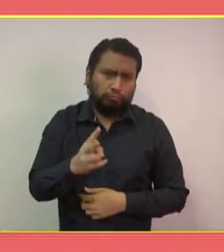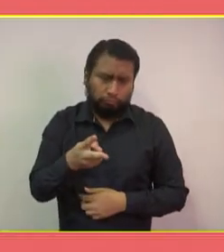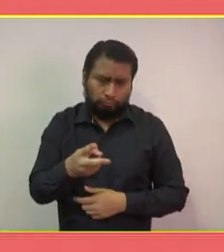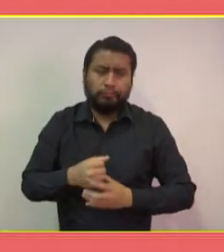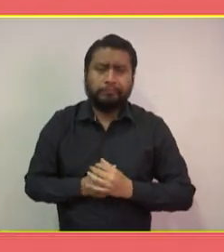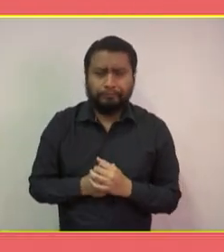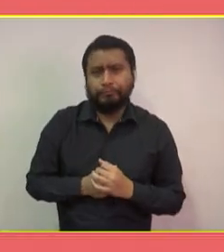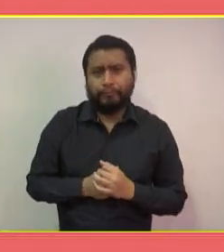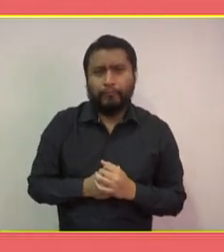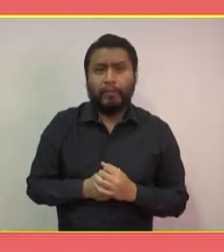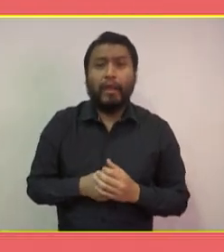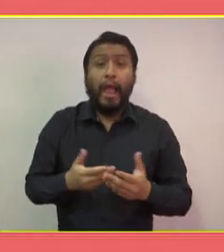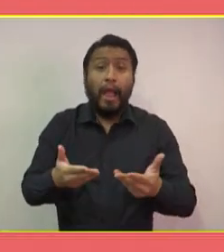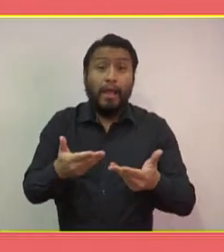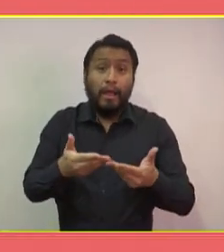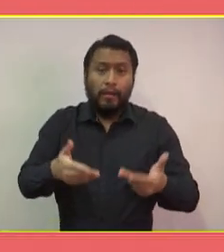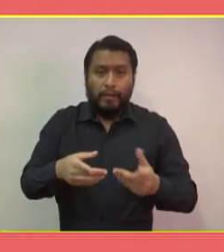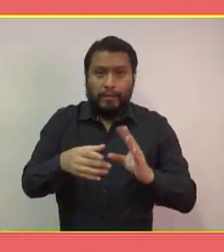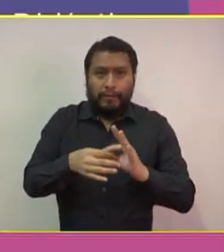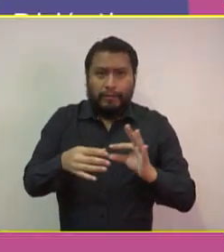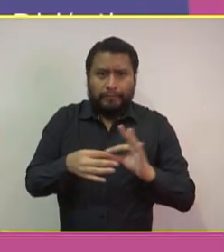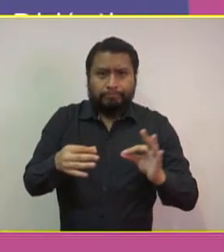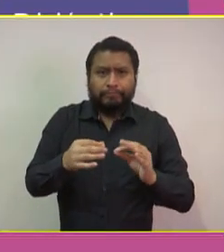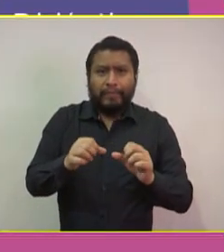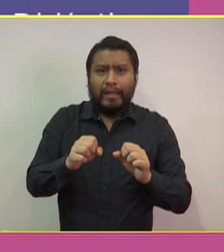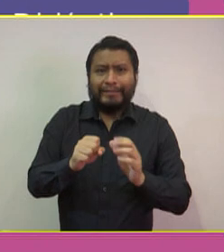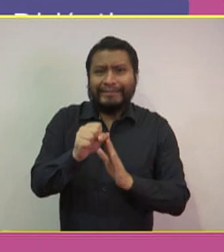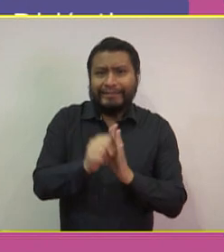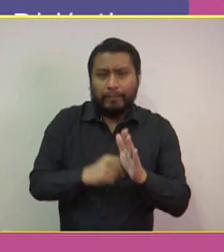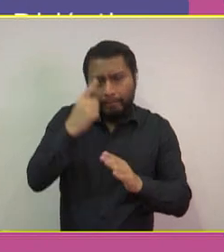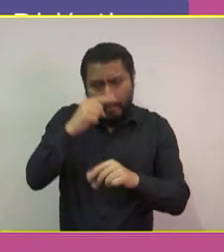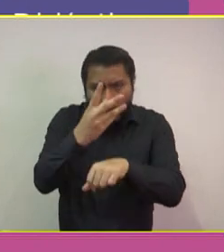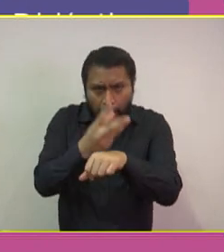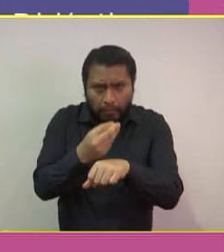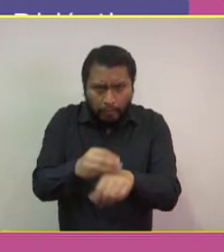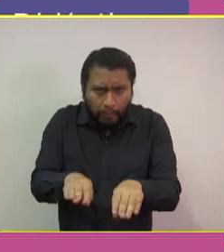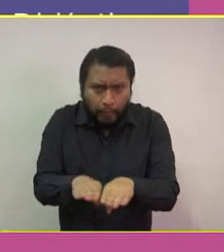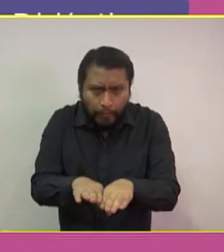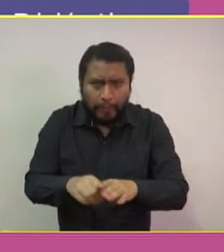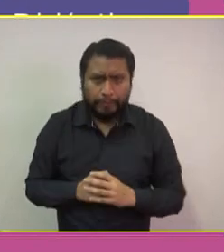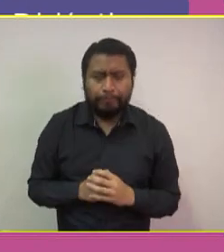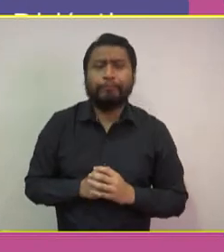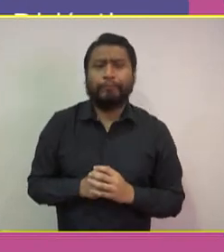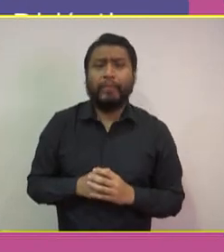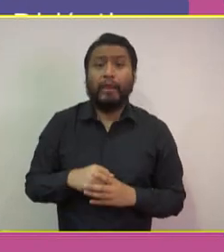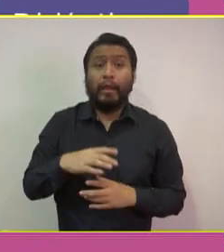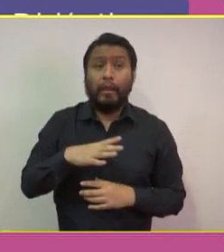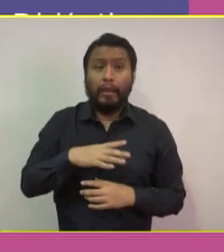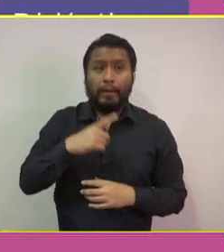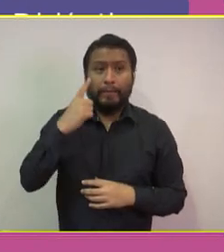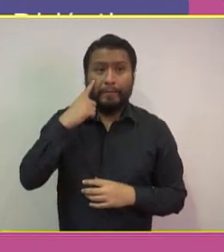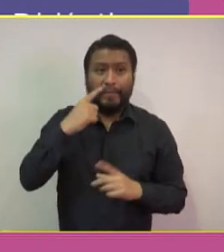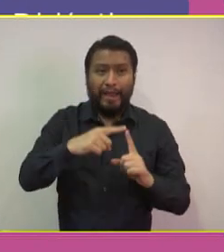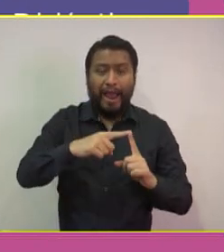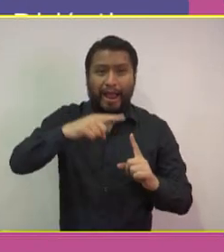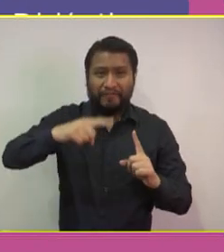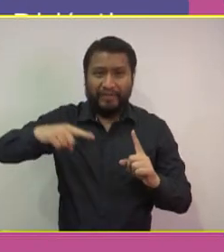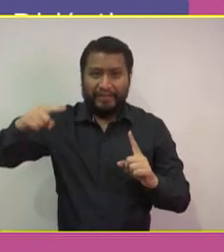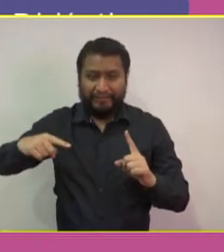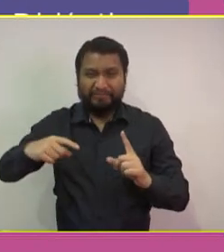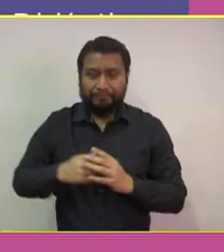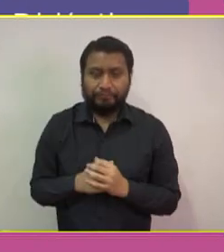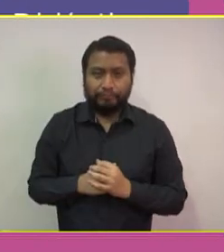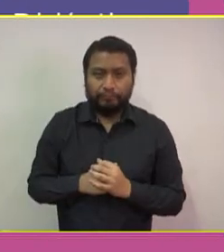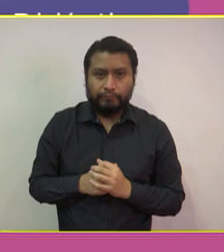A continuación les presentamos nuestro sistema solución, que consiste a partir de nuestra identidad gráfica, que